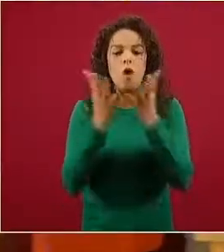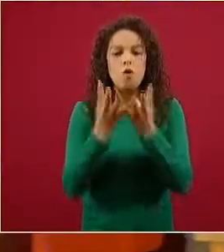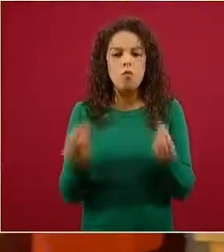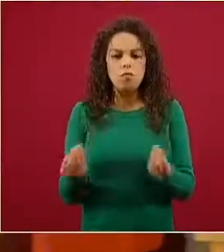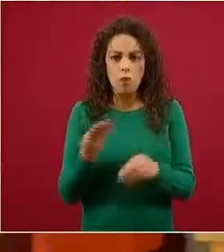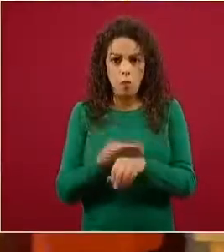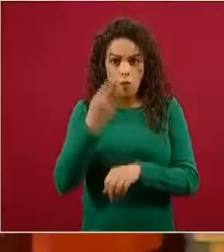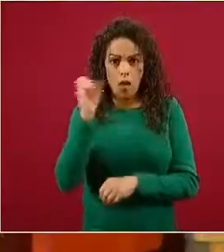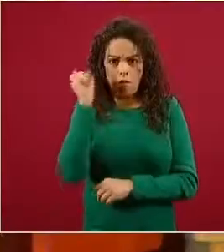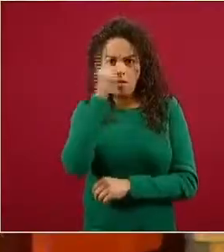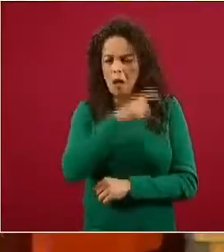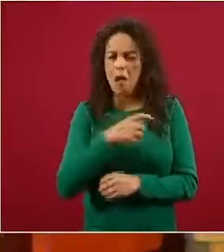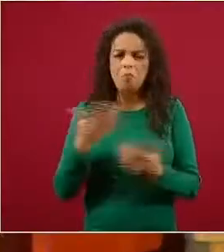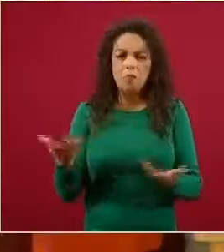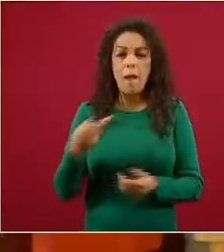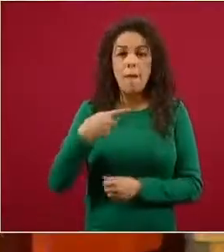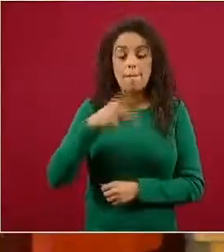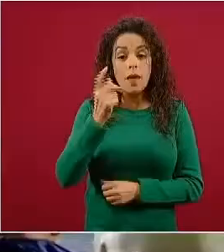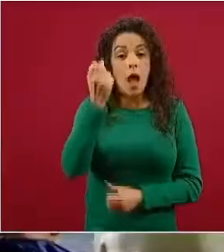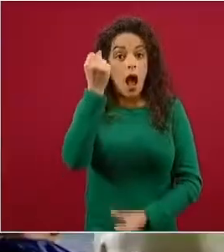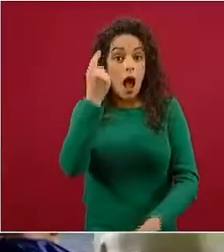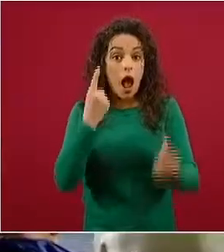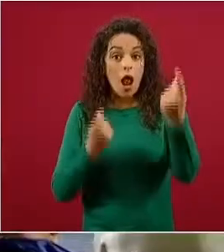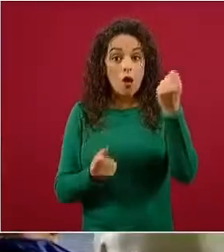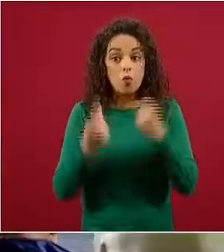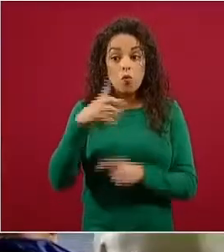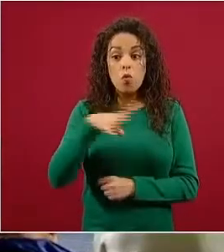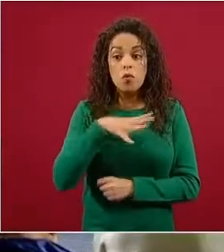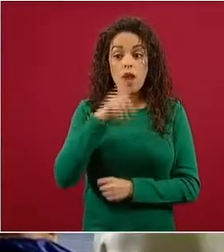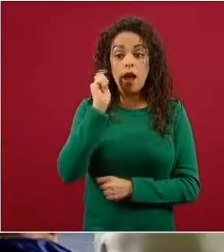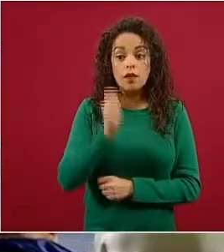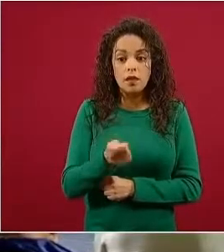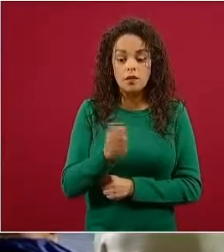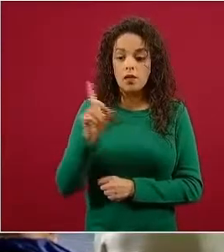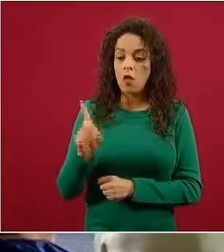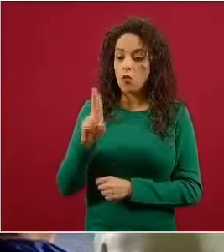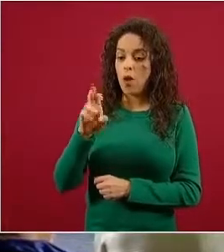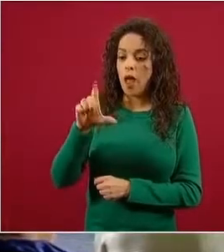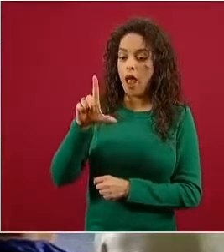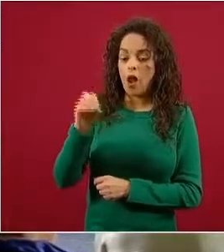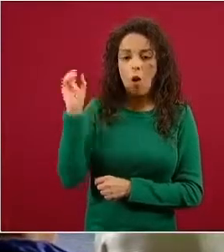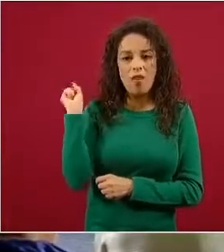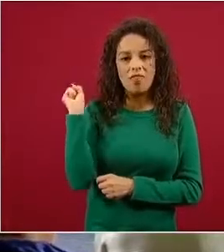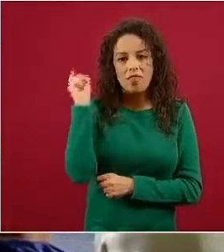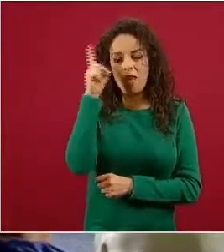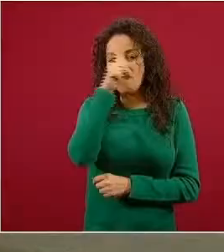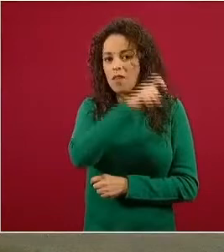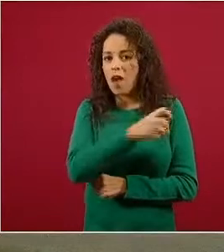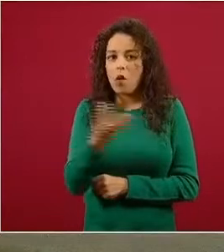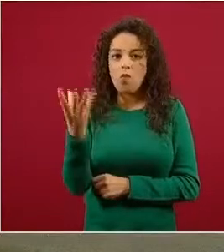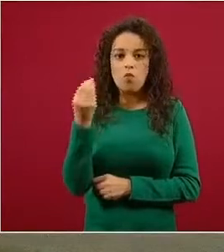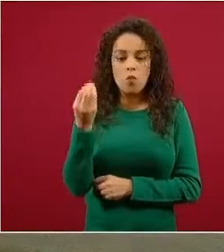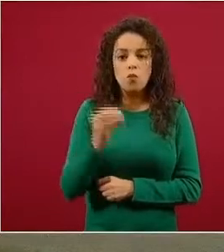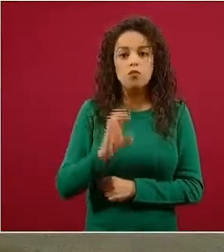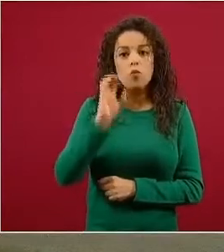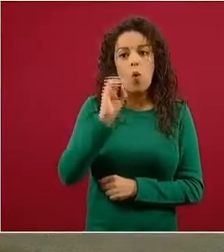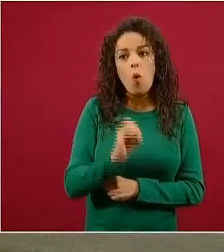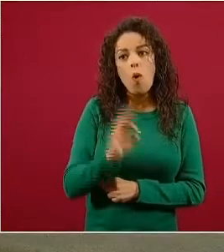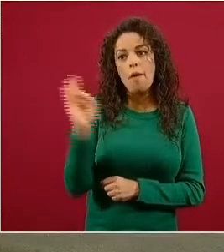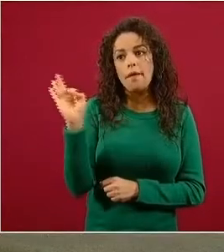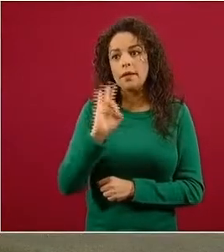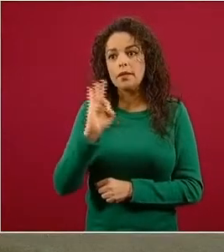explicar, pues hablamos de que hay muchas personas que han fallecido, que hay familias que tienen que pasar por